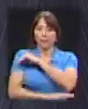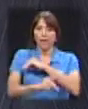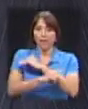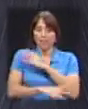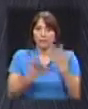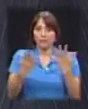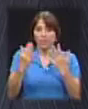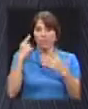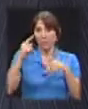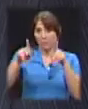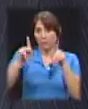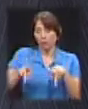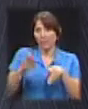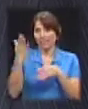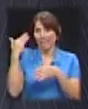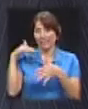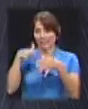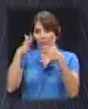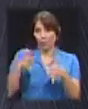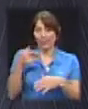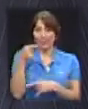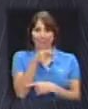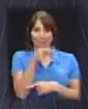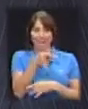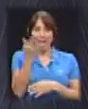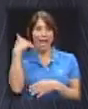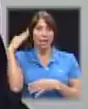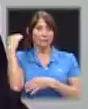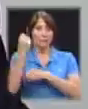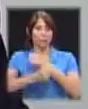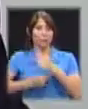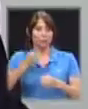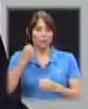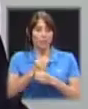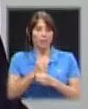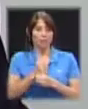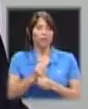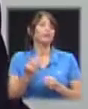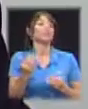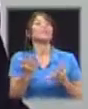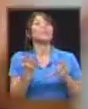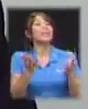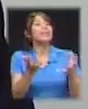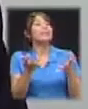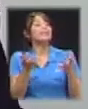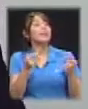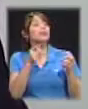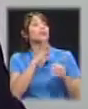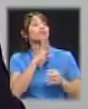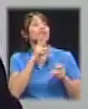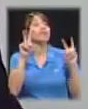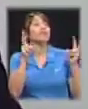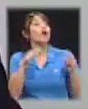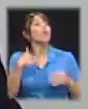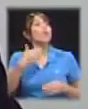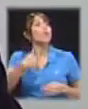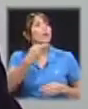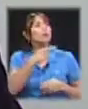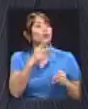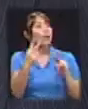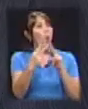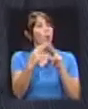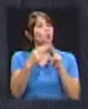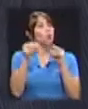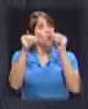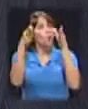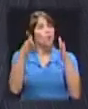años. Y tal vez un tema que quisiera don Fernando plantearle es, ¿cuándo conoció usted al profesor Klein?